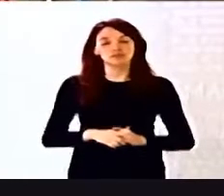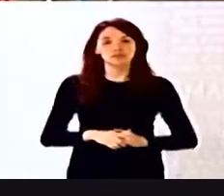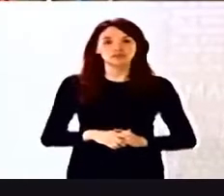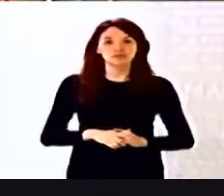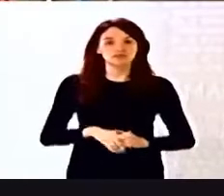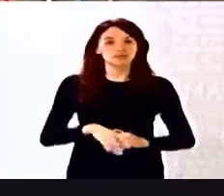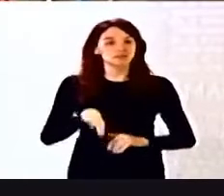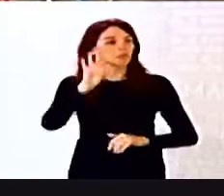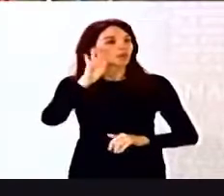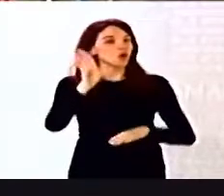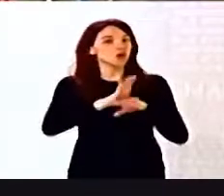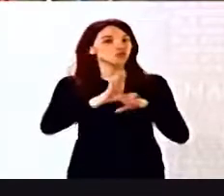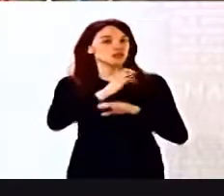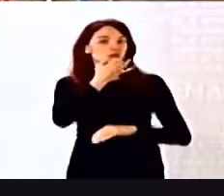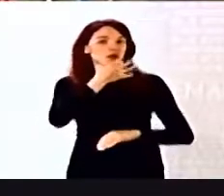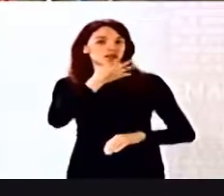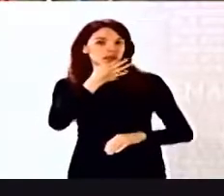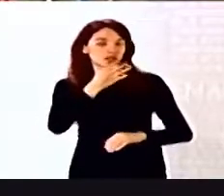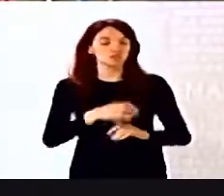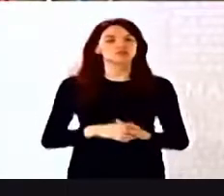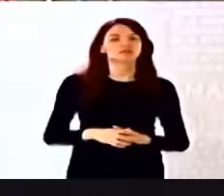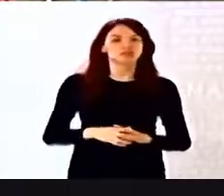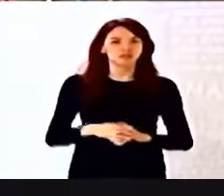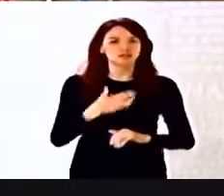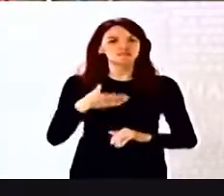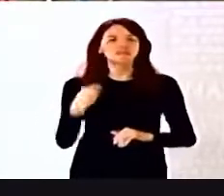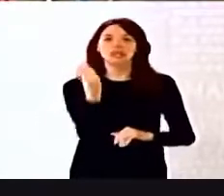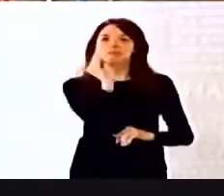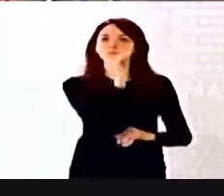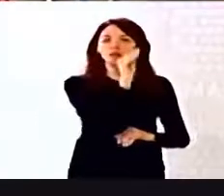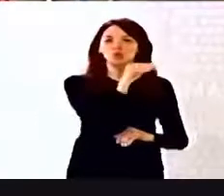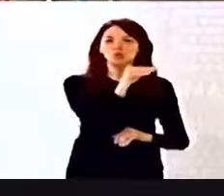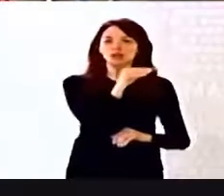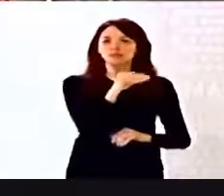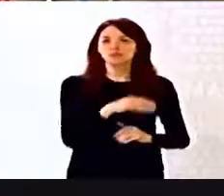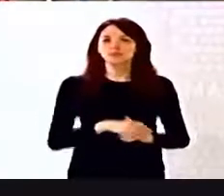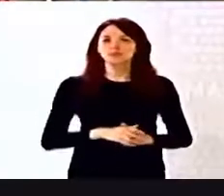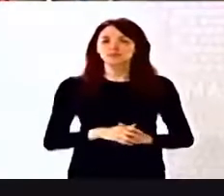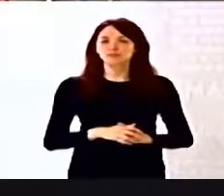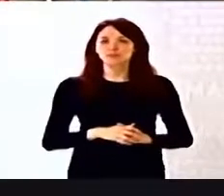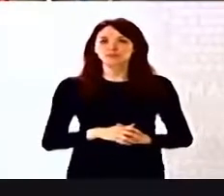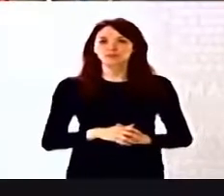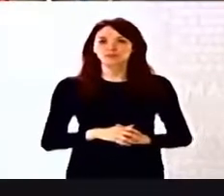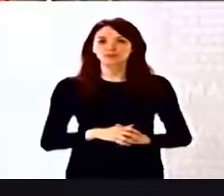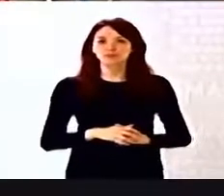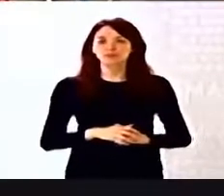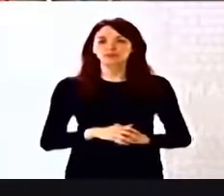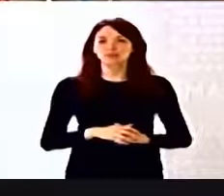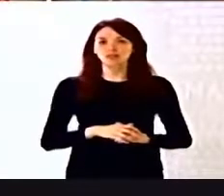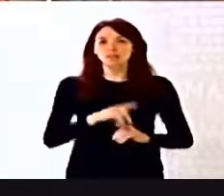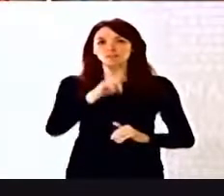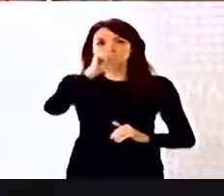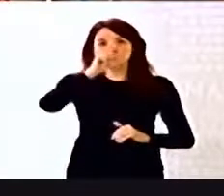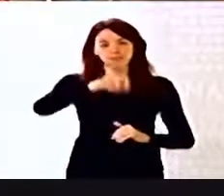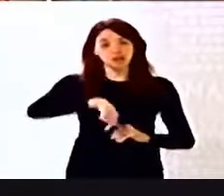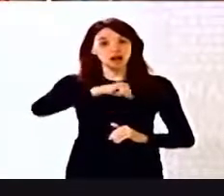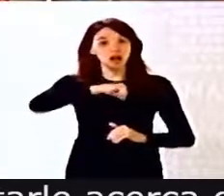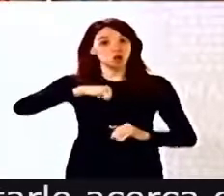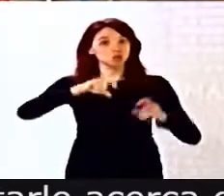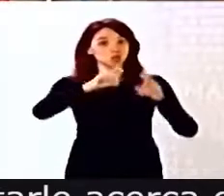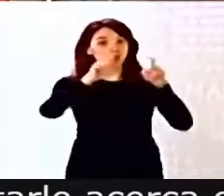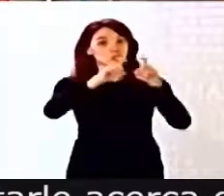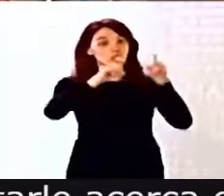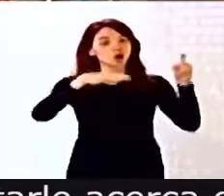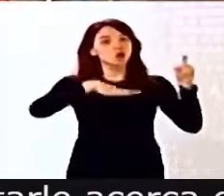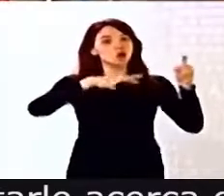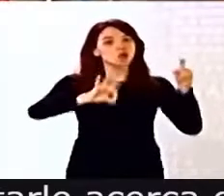Hola, consejero. Buenas tardes. Quería preguntarle acerca de las comunidades autónomas podrán mover finalmente